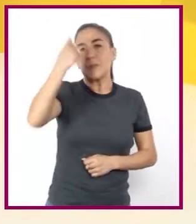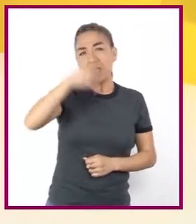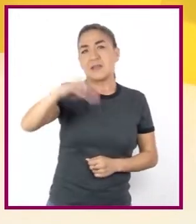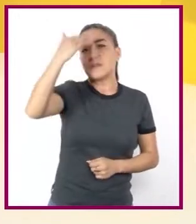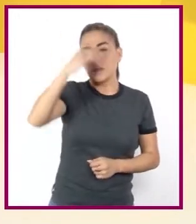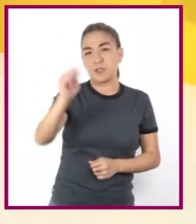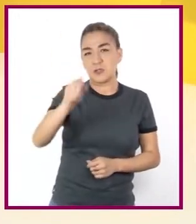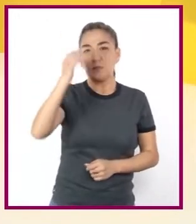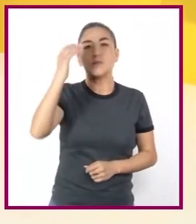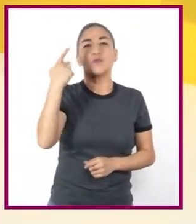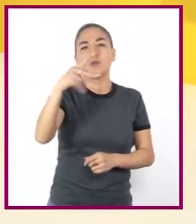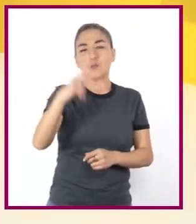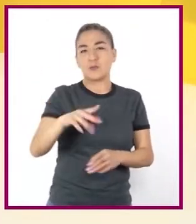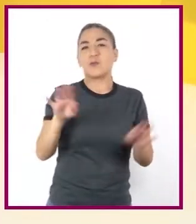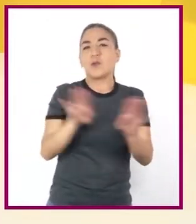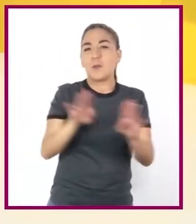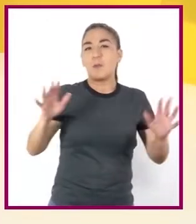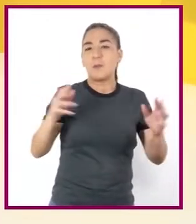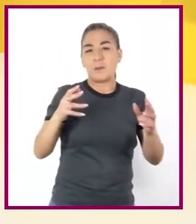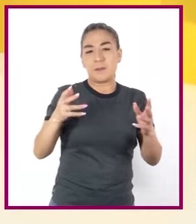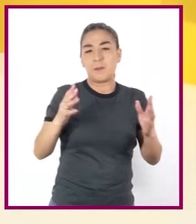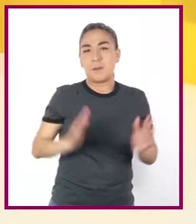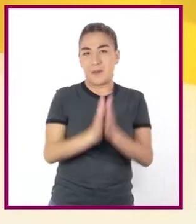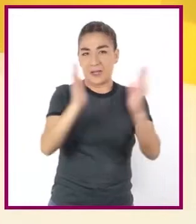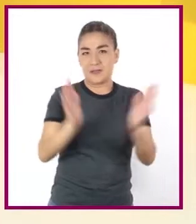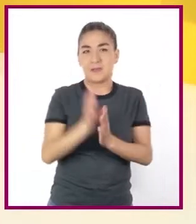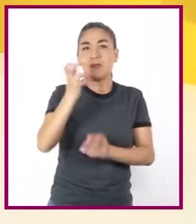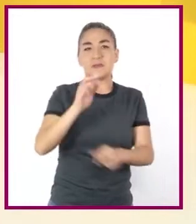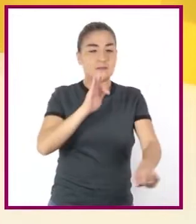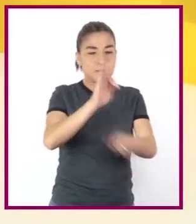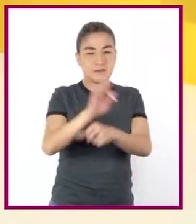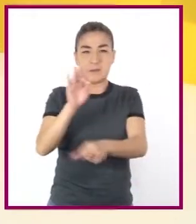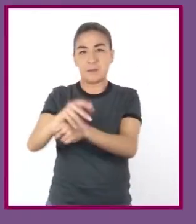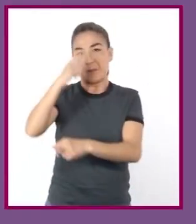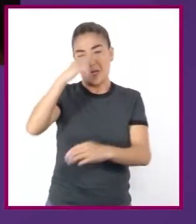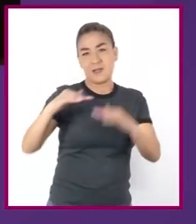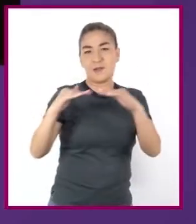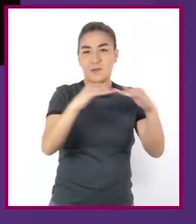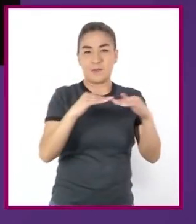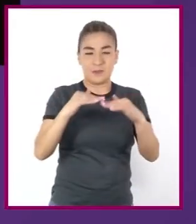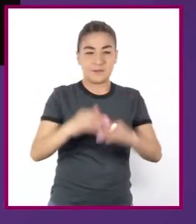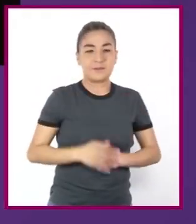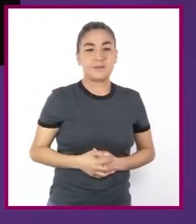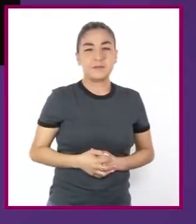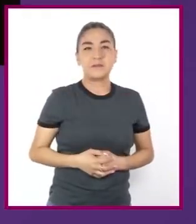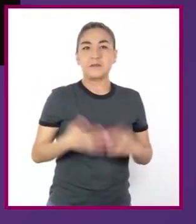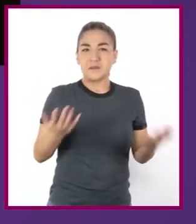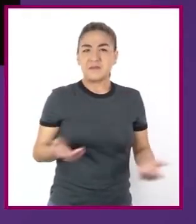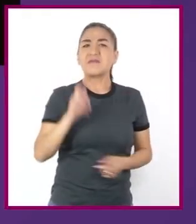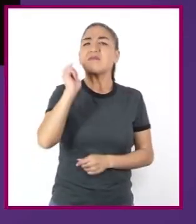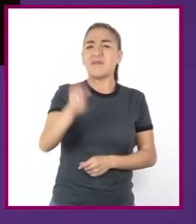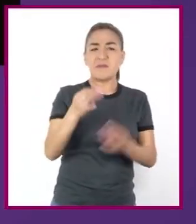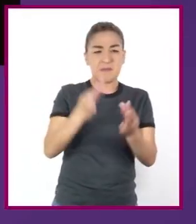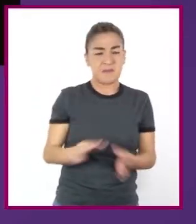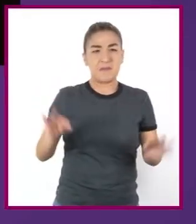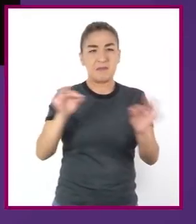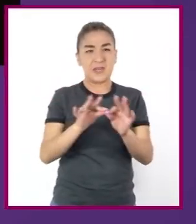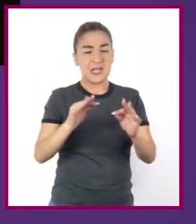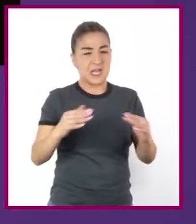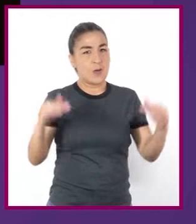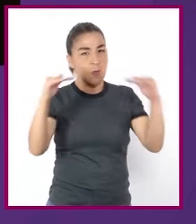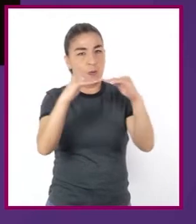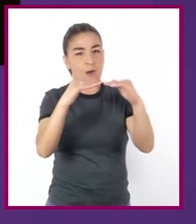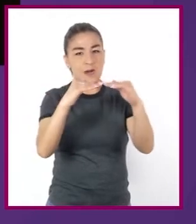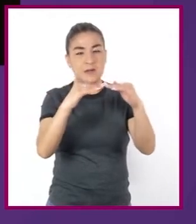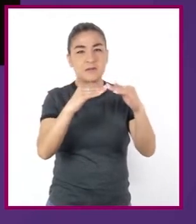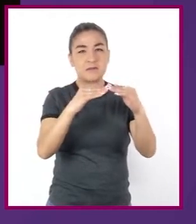estos personajes y su participación en la defensa de la igualdad. ¿Qué importancia tiene la igualdad,